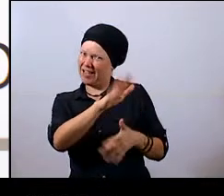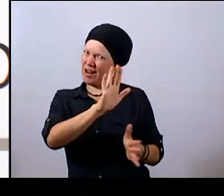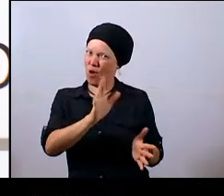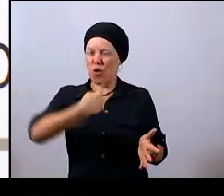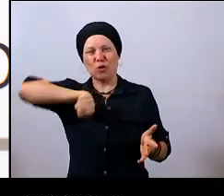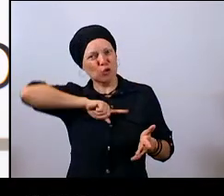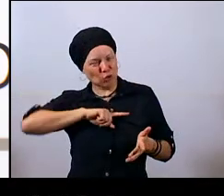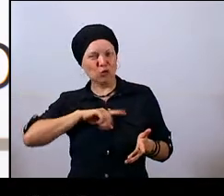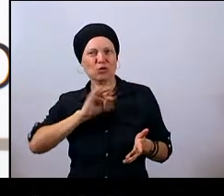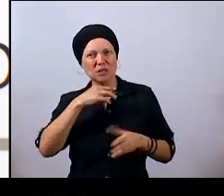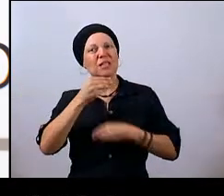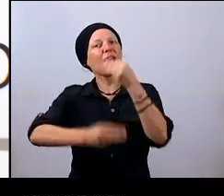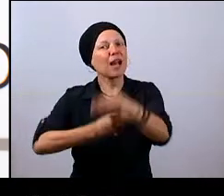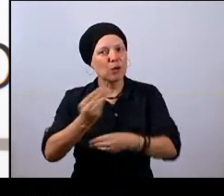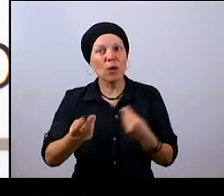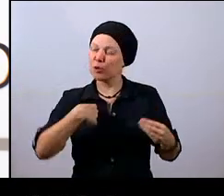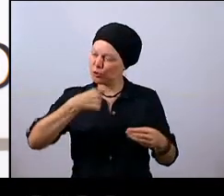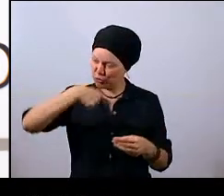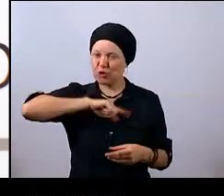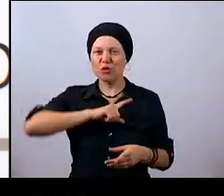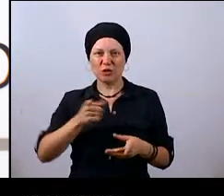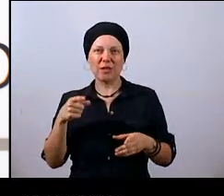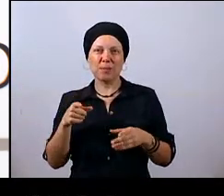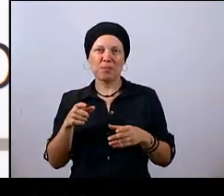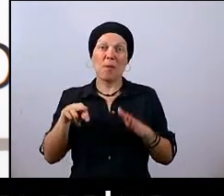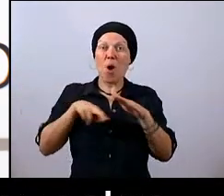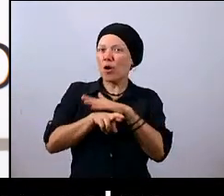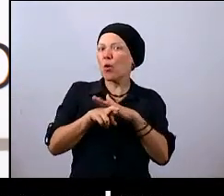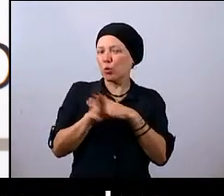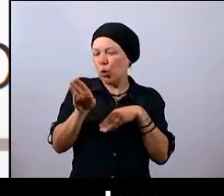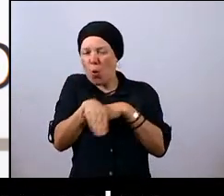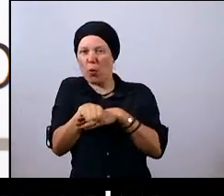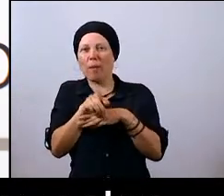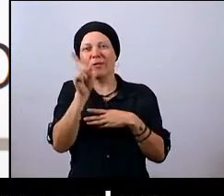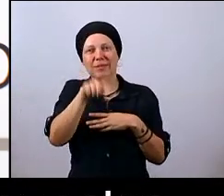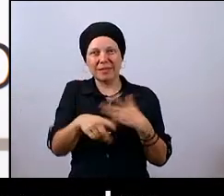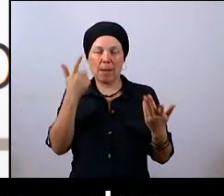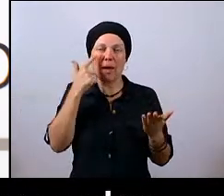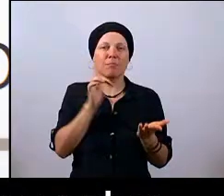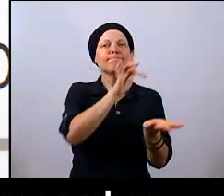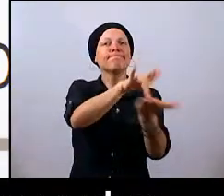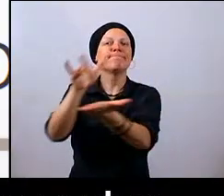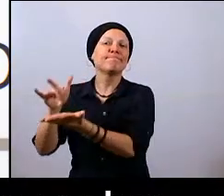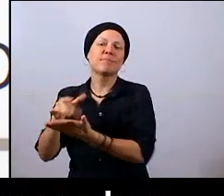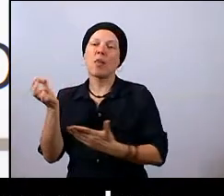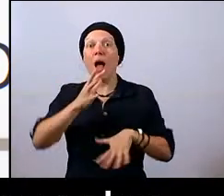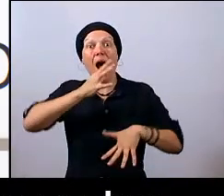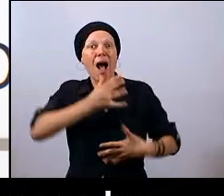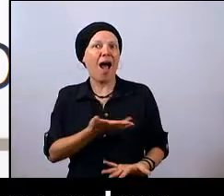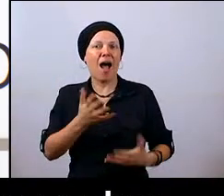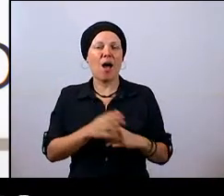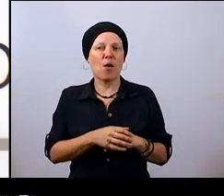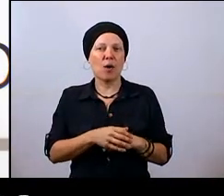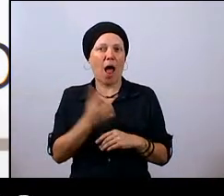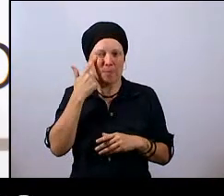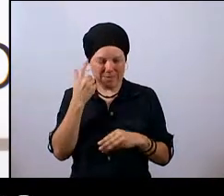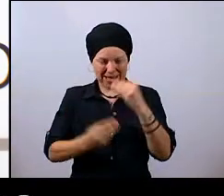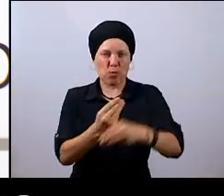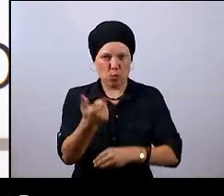nosotros sí ejecutamos, que nosotros sí velamos por los recursos y que lleguen donde tienen que llegar. Y ahora verán esa